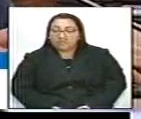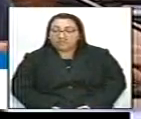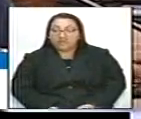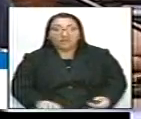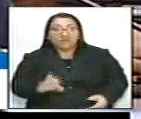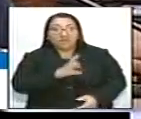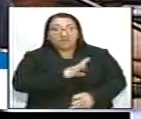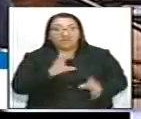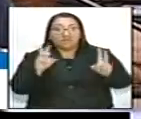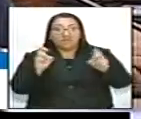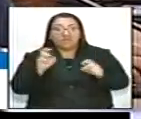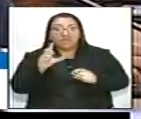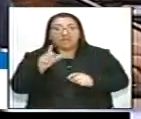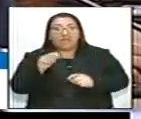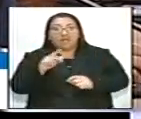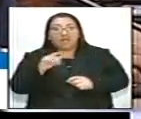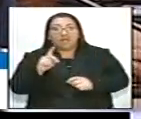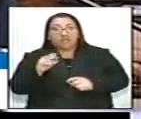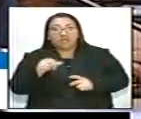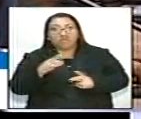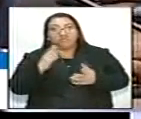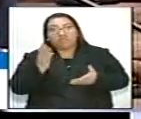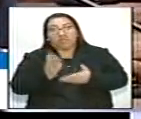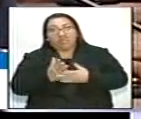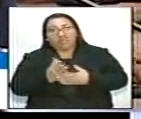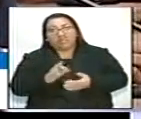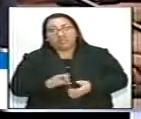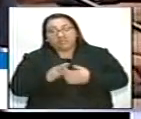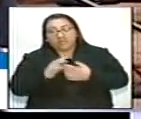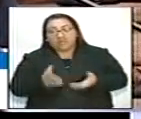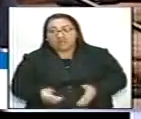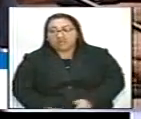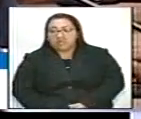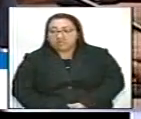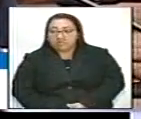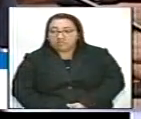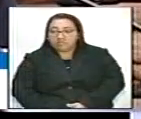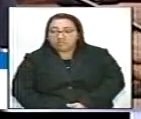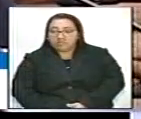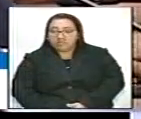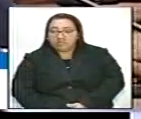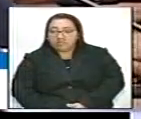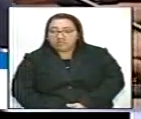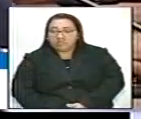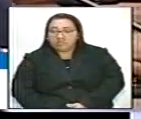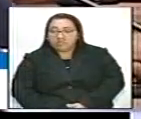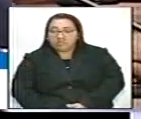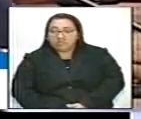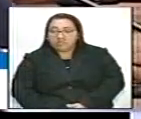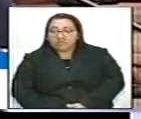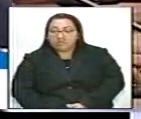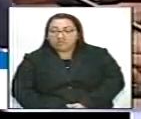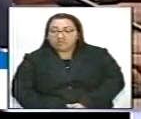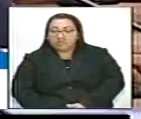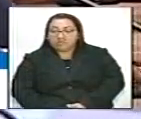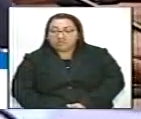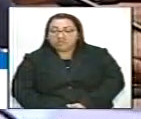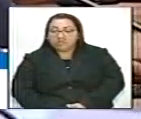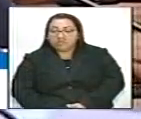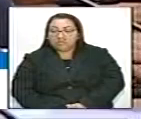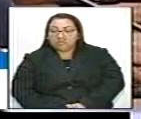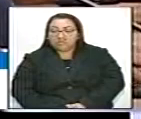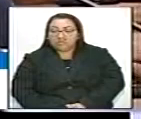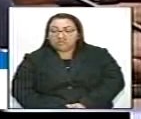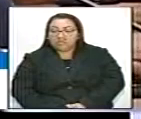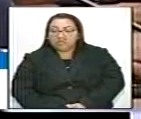Lavallato. Y entonces es un tema delicado porque esto puede originarle problemas al